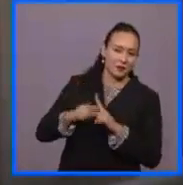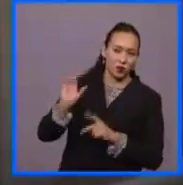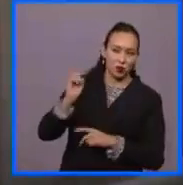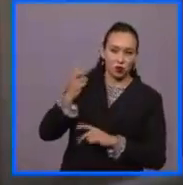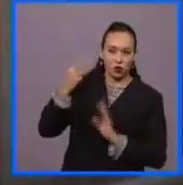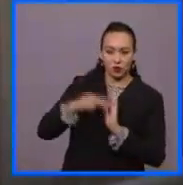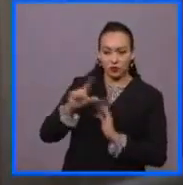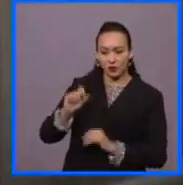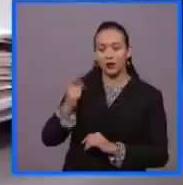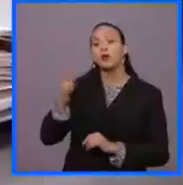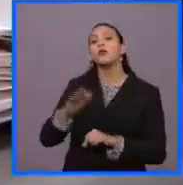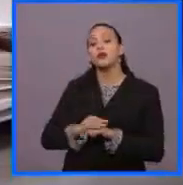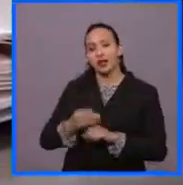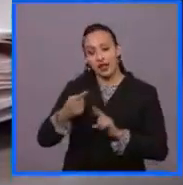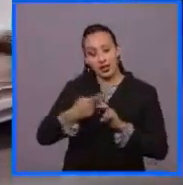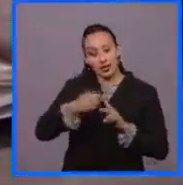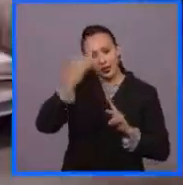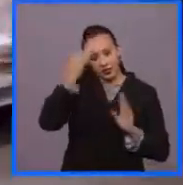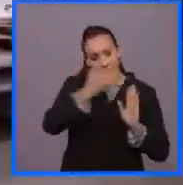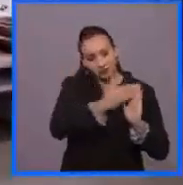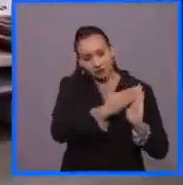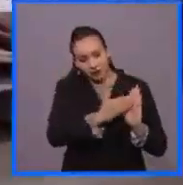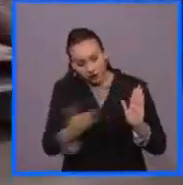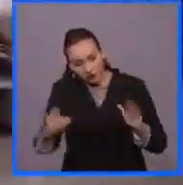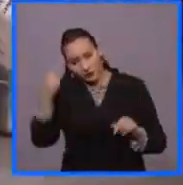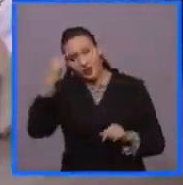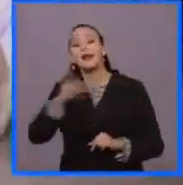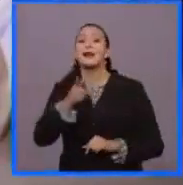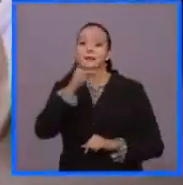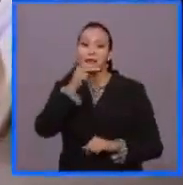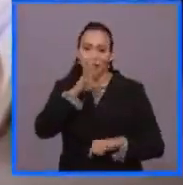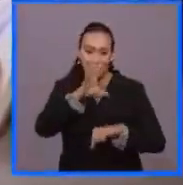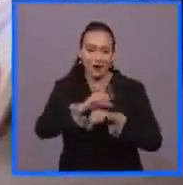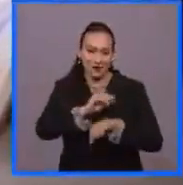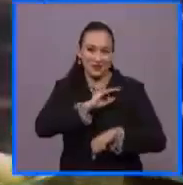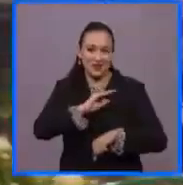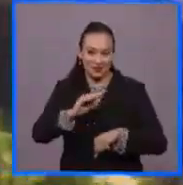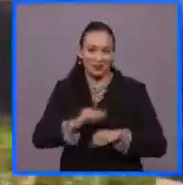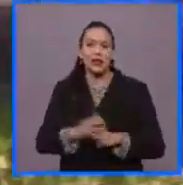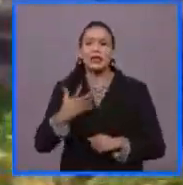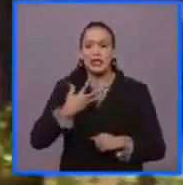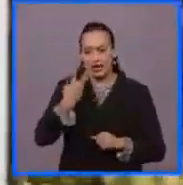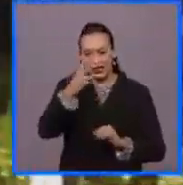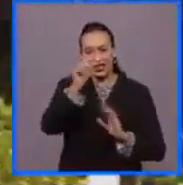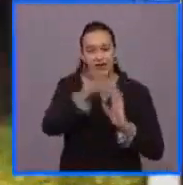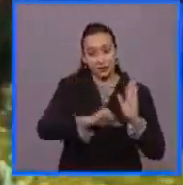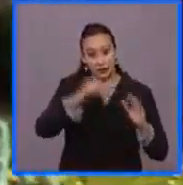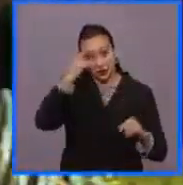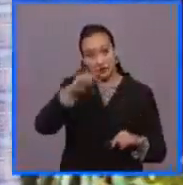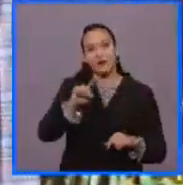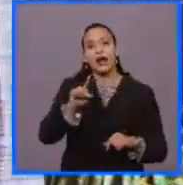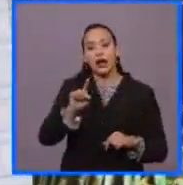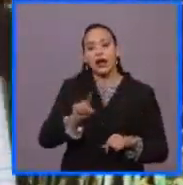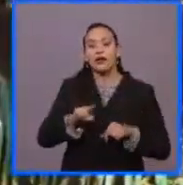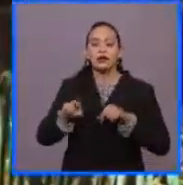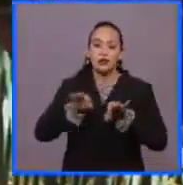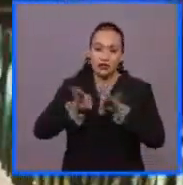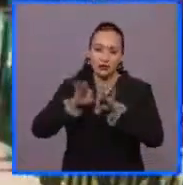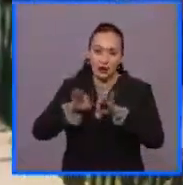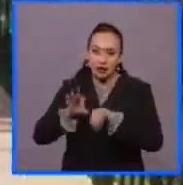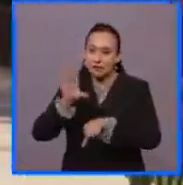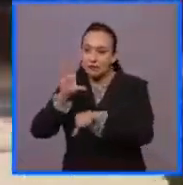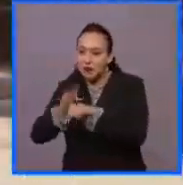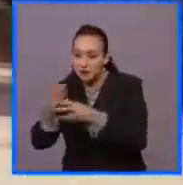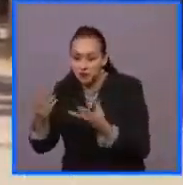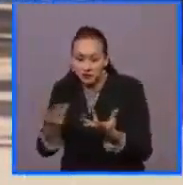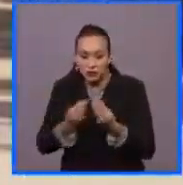al extender el plazo de las licencias de paternidad, mismas que tienen una duración de 3 meses con goce de sueldo íntegro